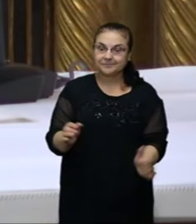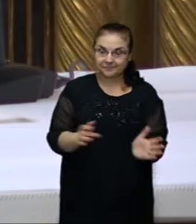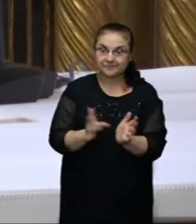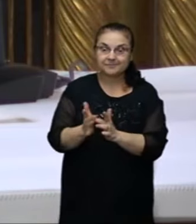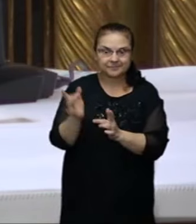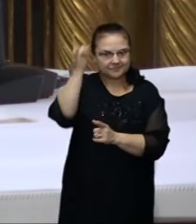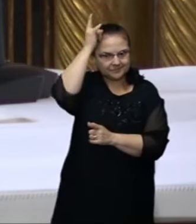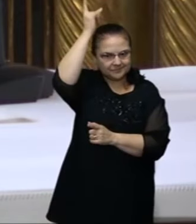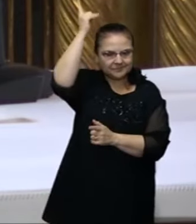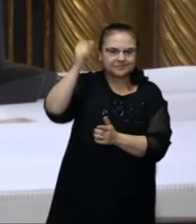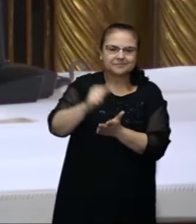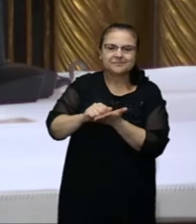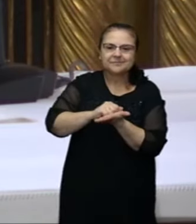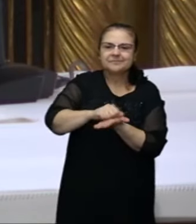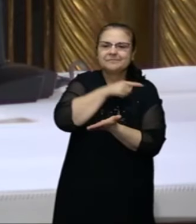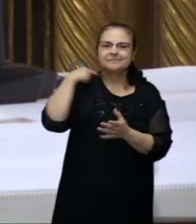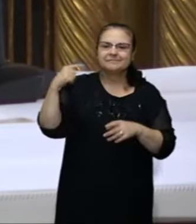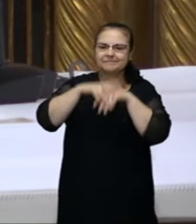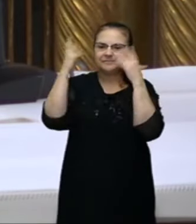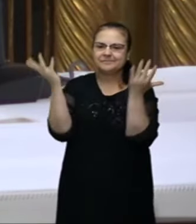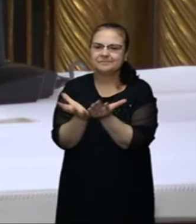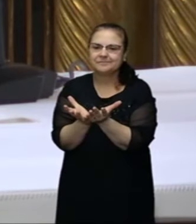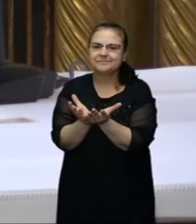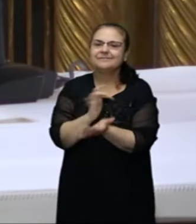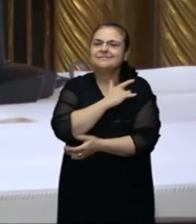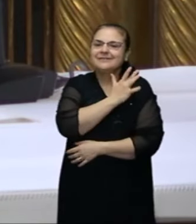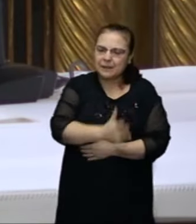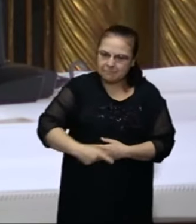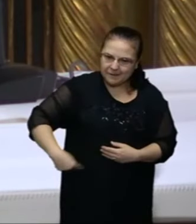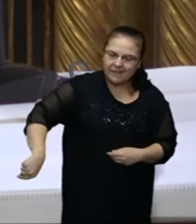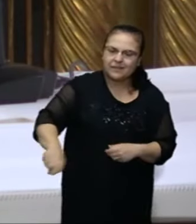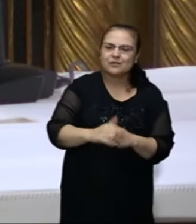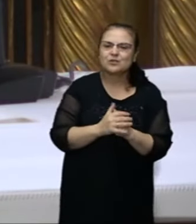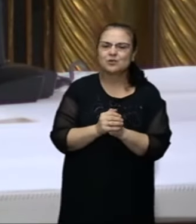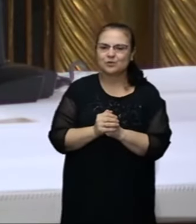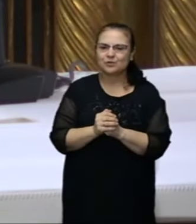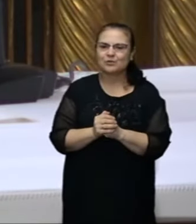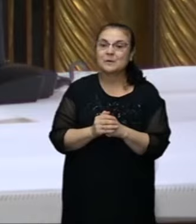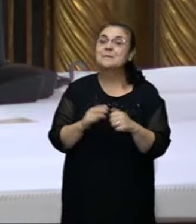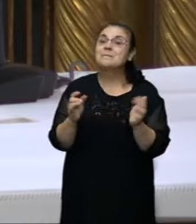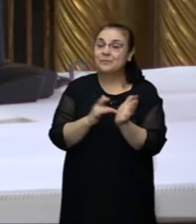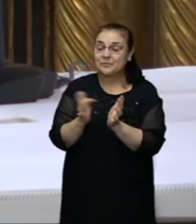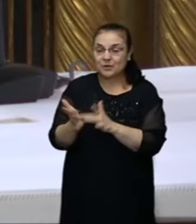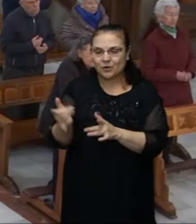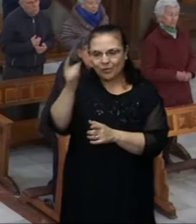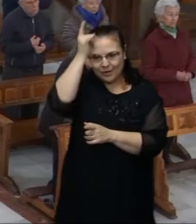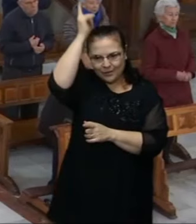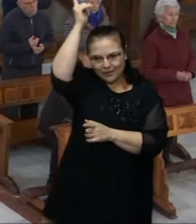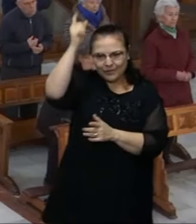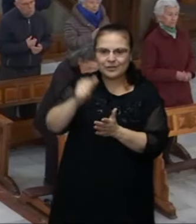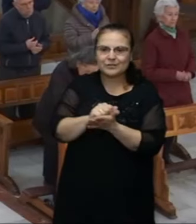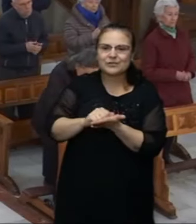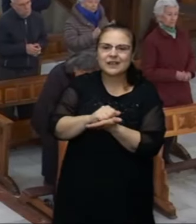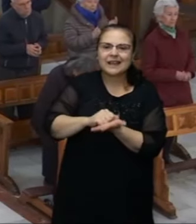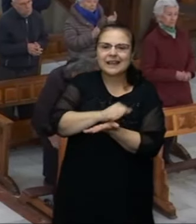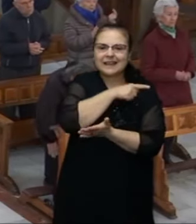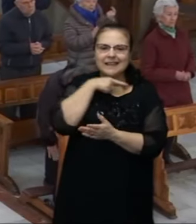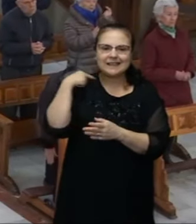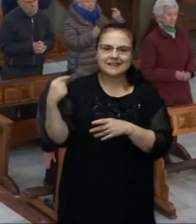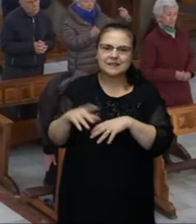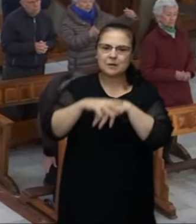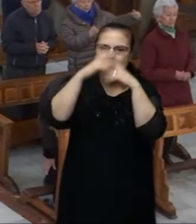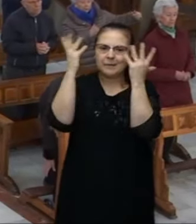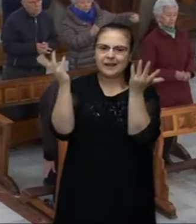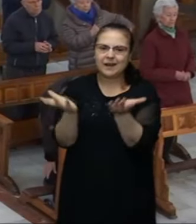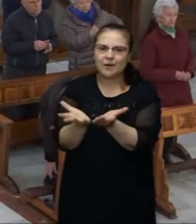Cordero de Dios, que quitas el pecado del mundo, ten piedad de nosotros. Cordero de Dios,